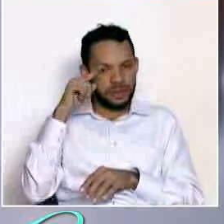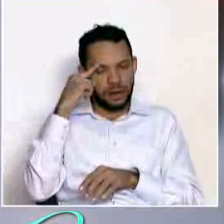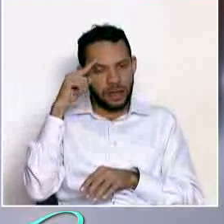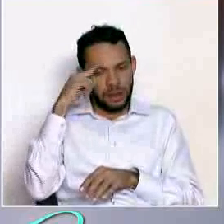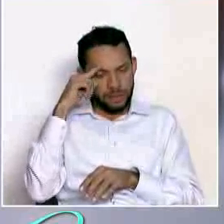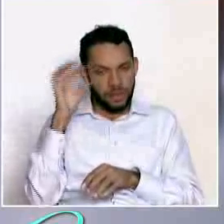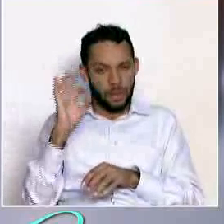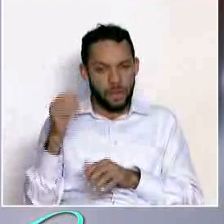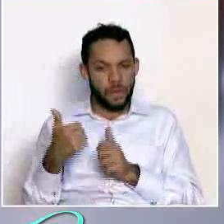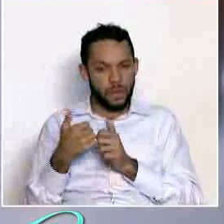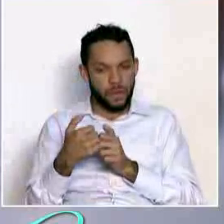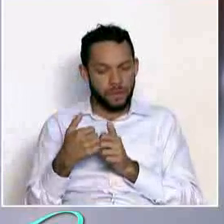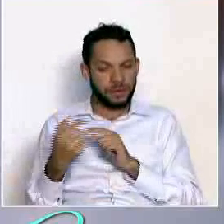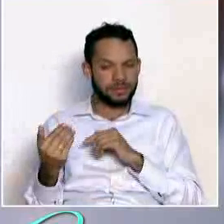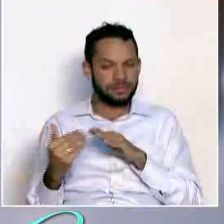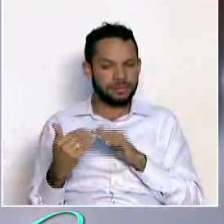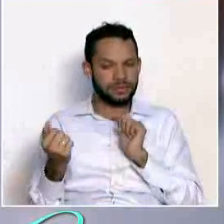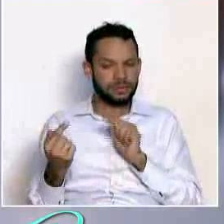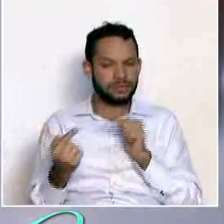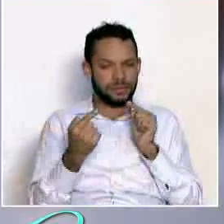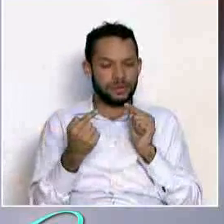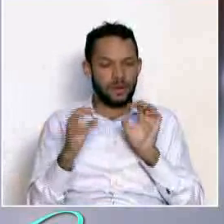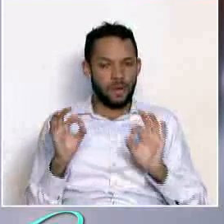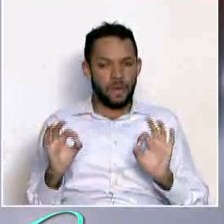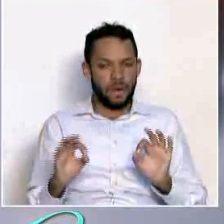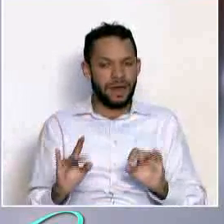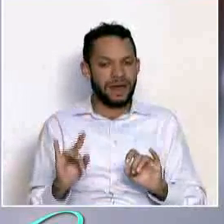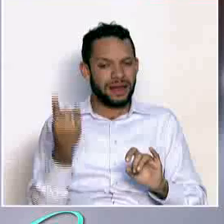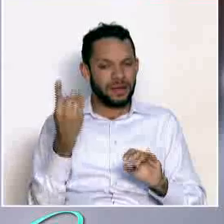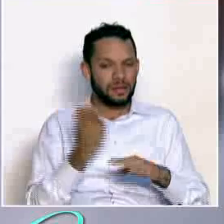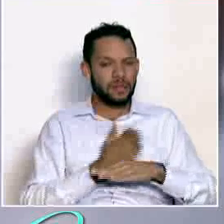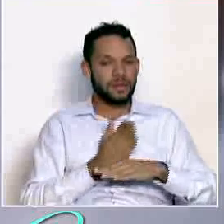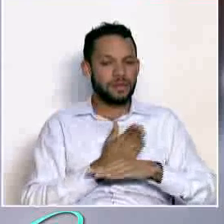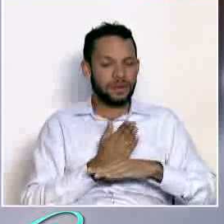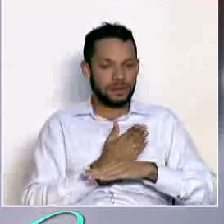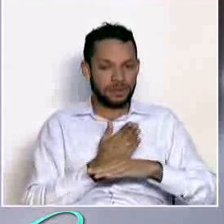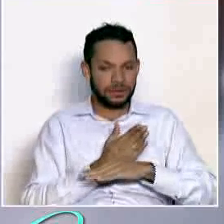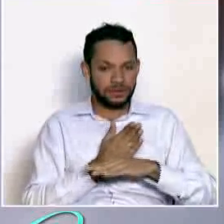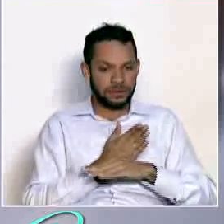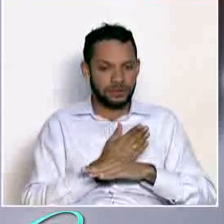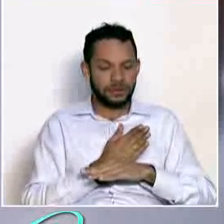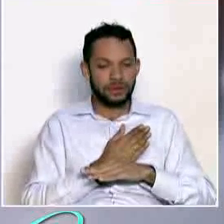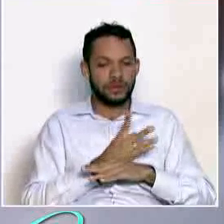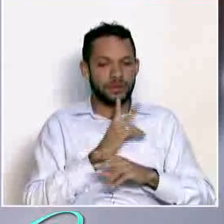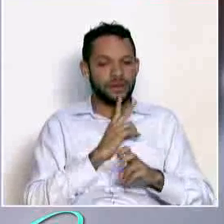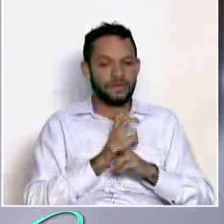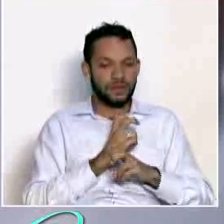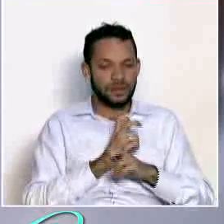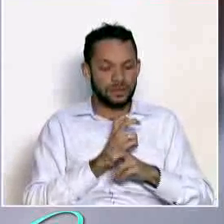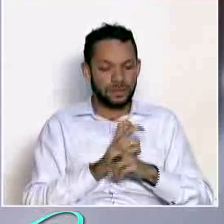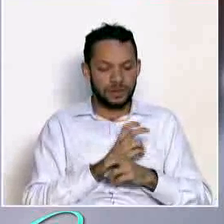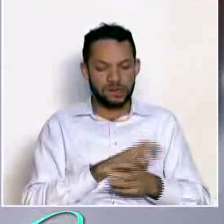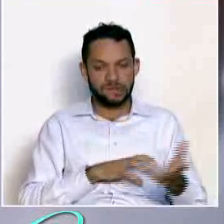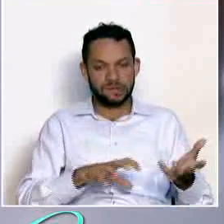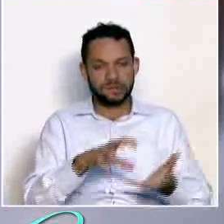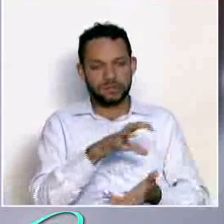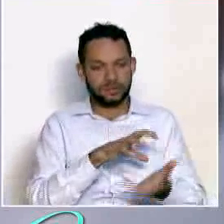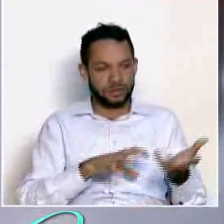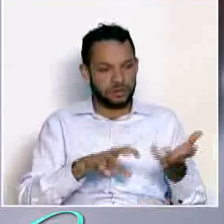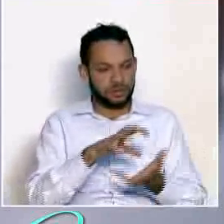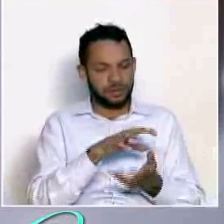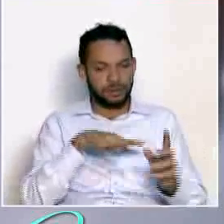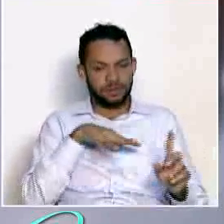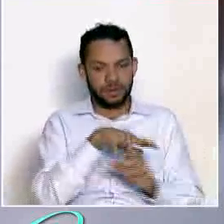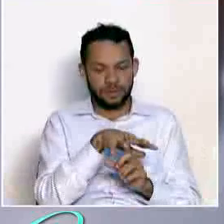problemas de relaciones interpersonales que suelen ser muy traumáticos,